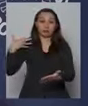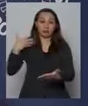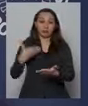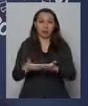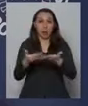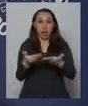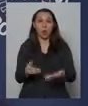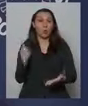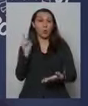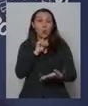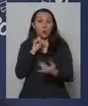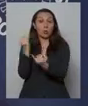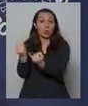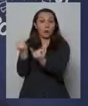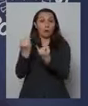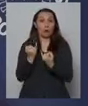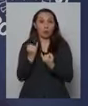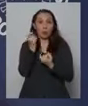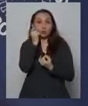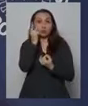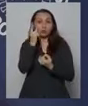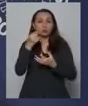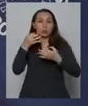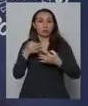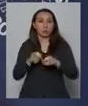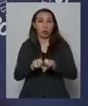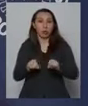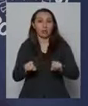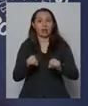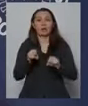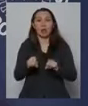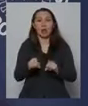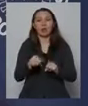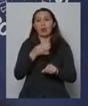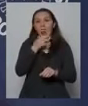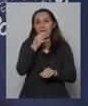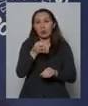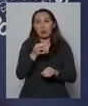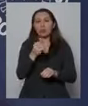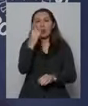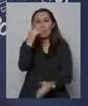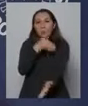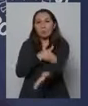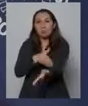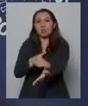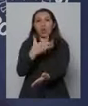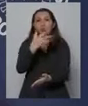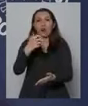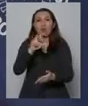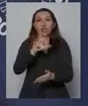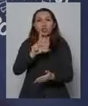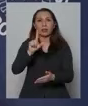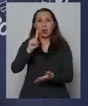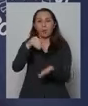hoy, los últimos datos que confirmamos son que hay